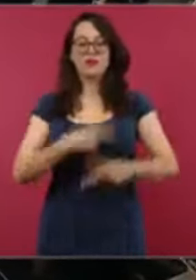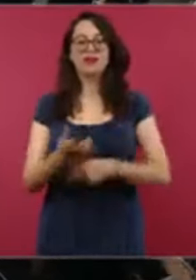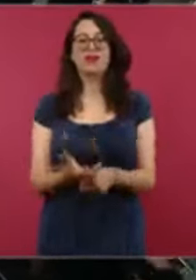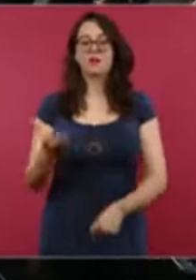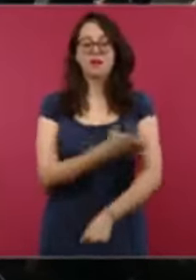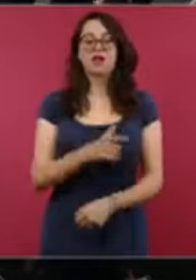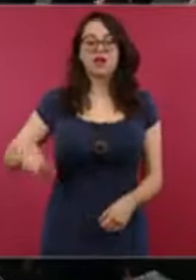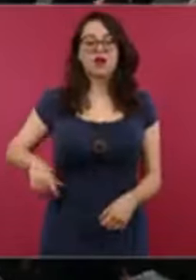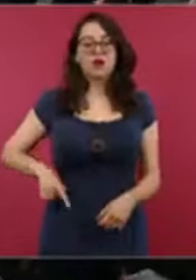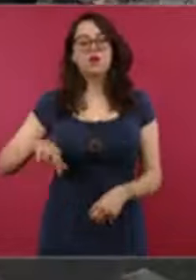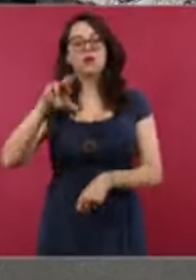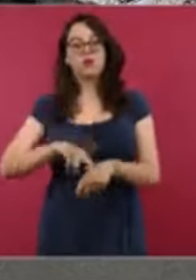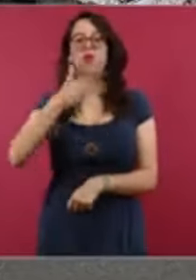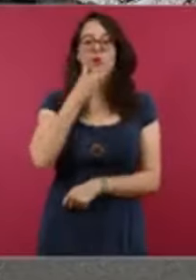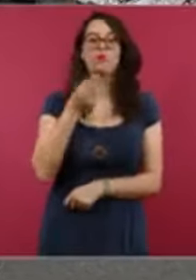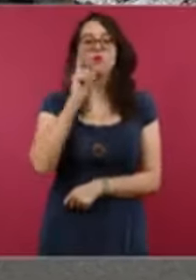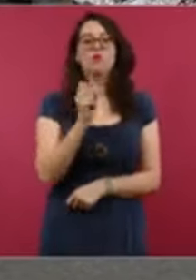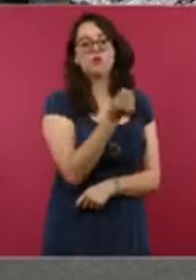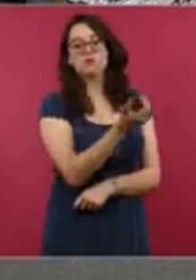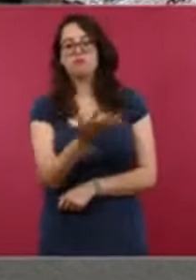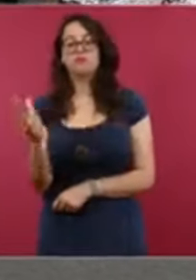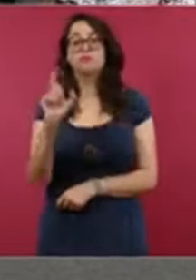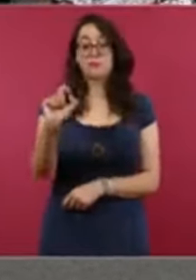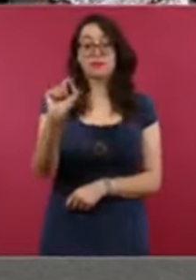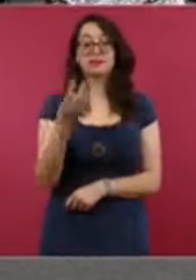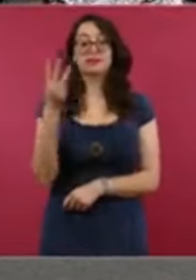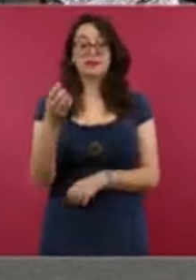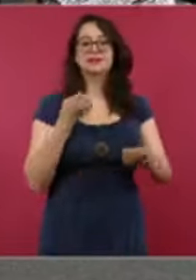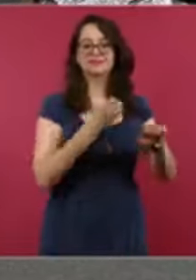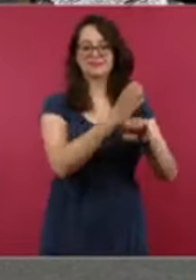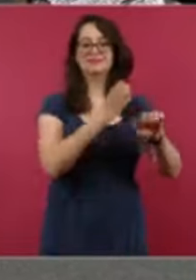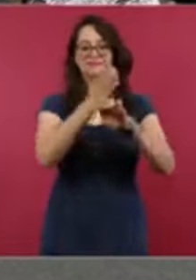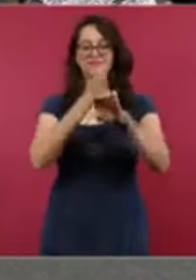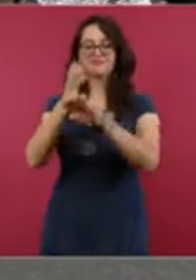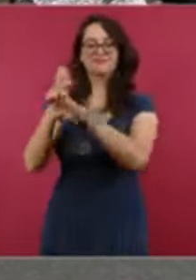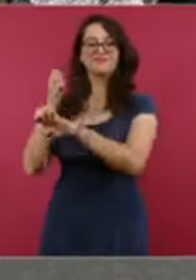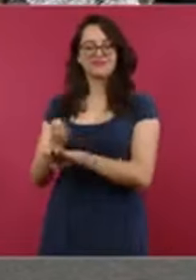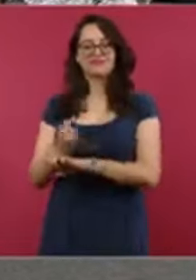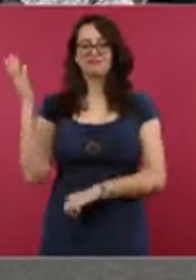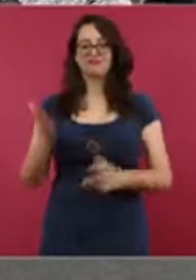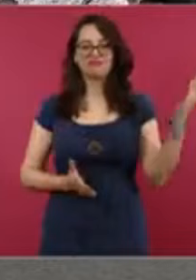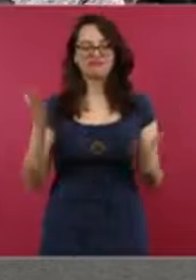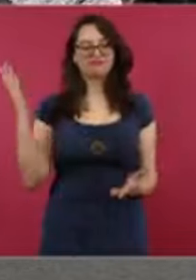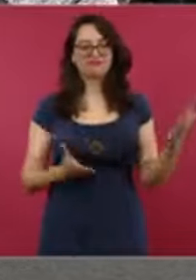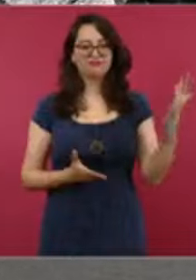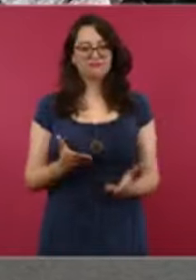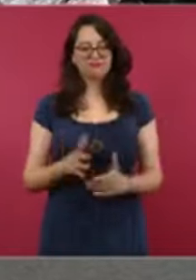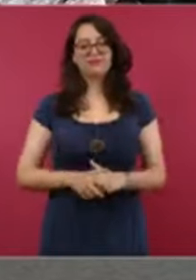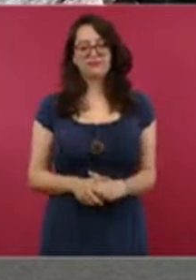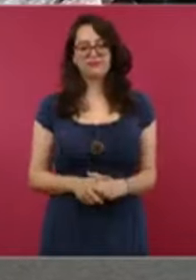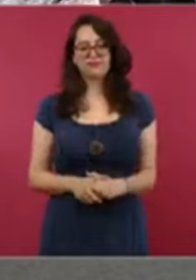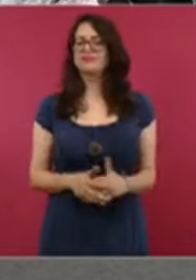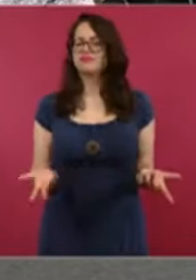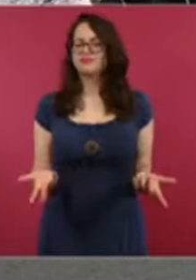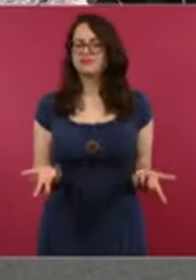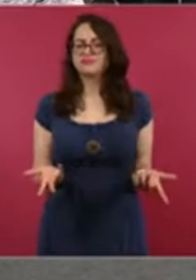de 23 entidades federativas, 23 estados, porque de manera